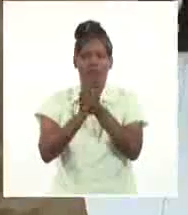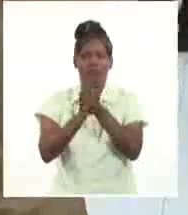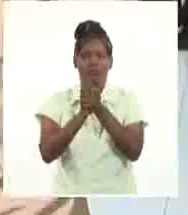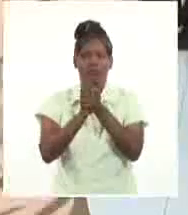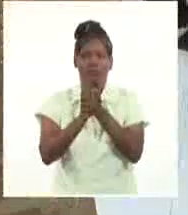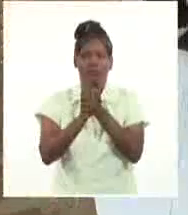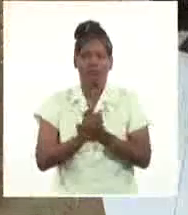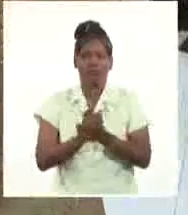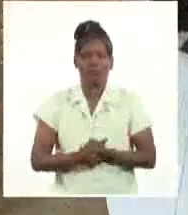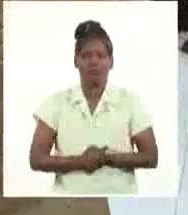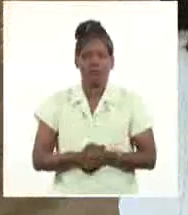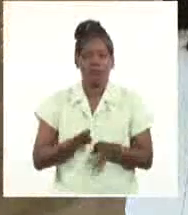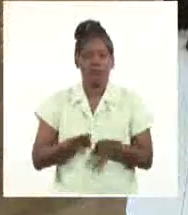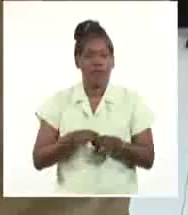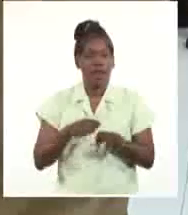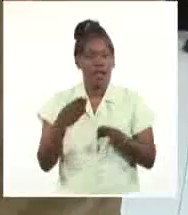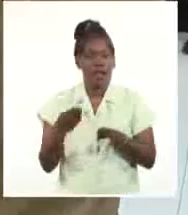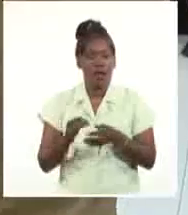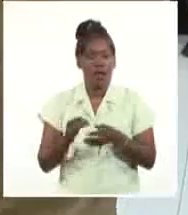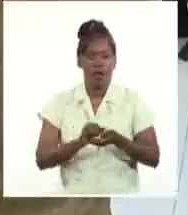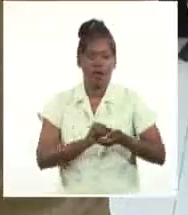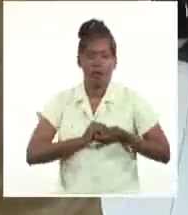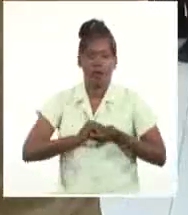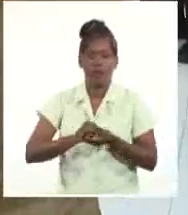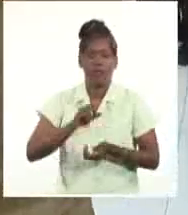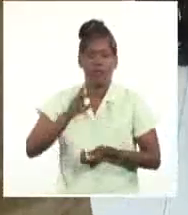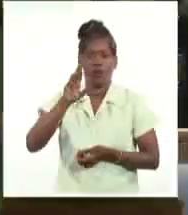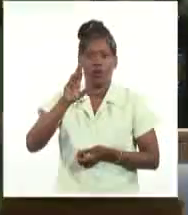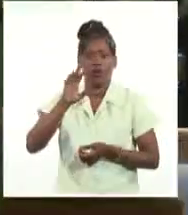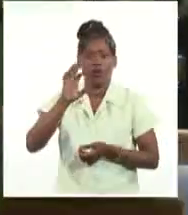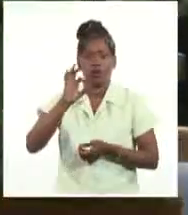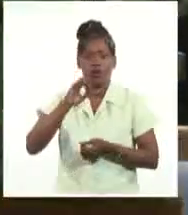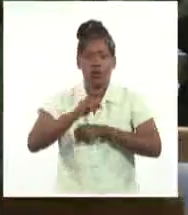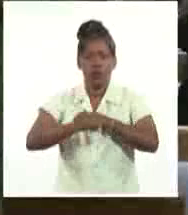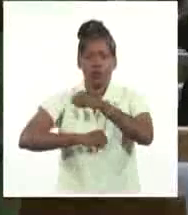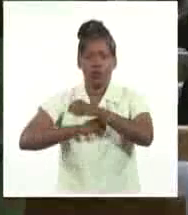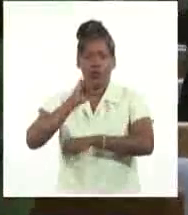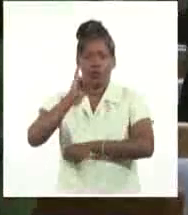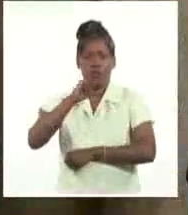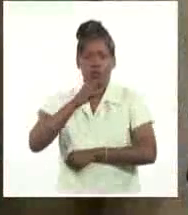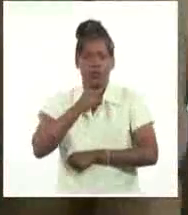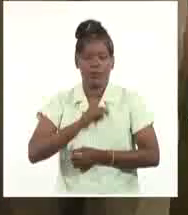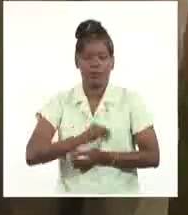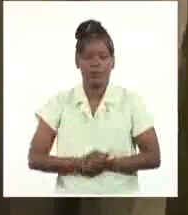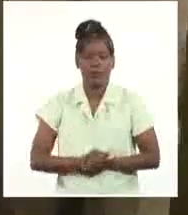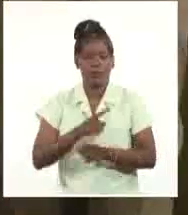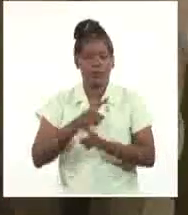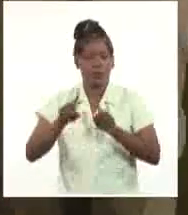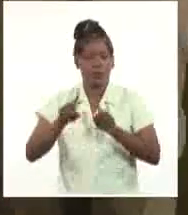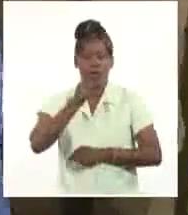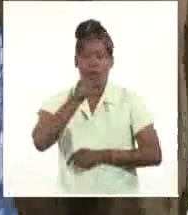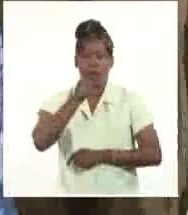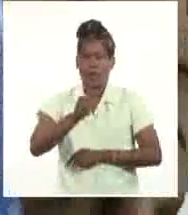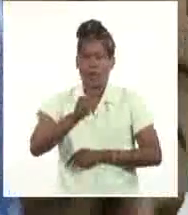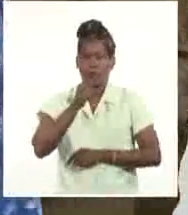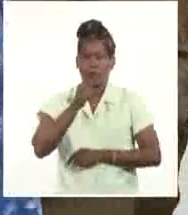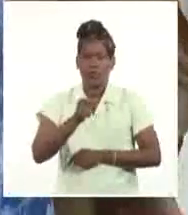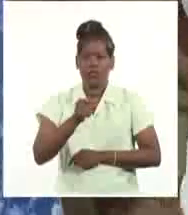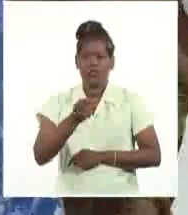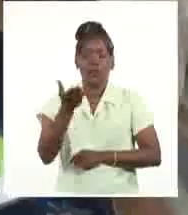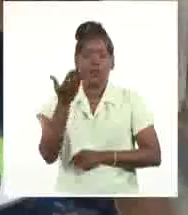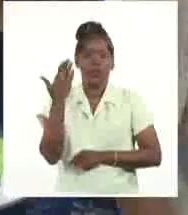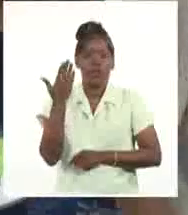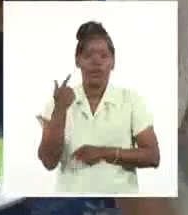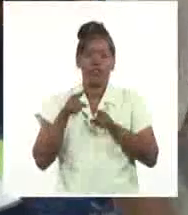estuvieron Roque Ernesto Garrigó, director de Verde Olivo, Katiuska Blanco, periodista y biógrafa de Fidel, y